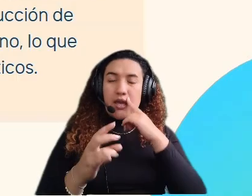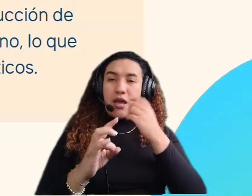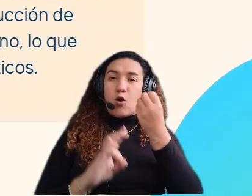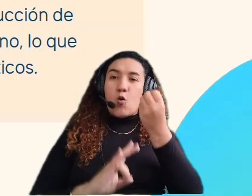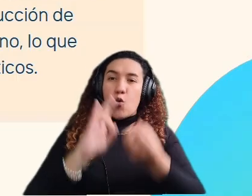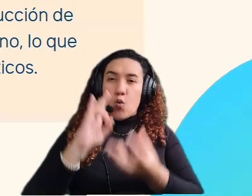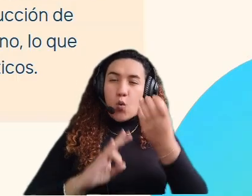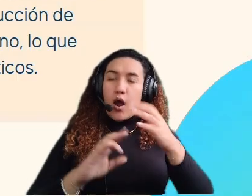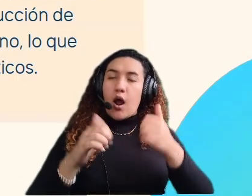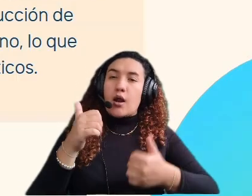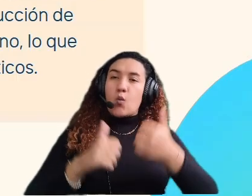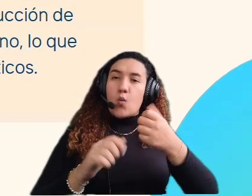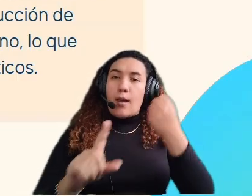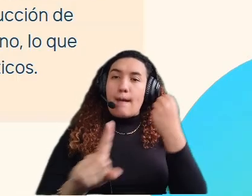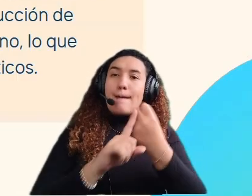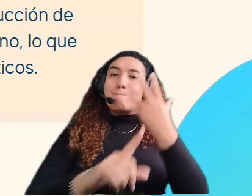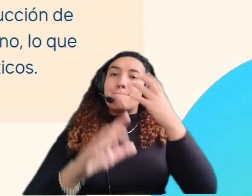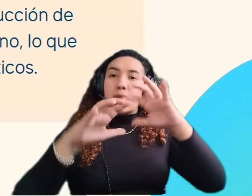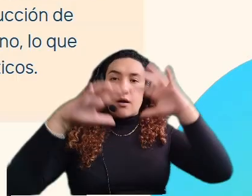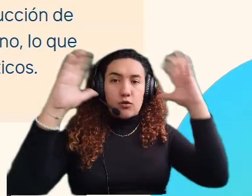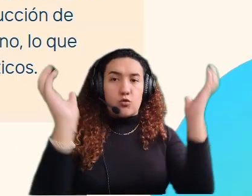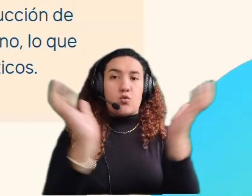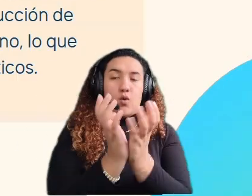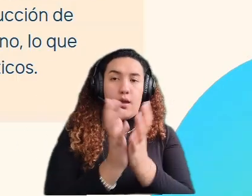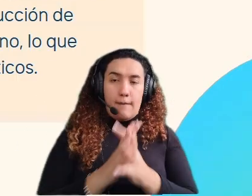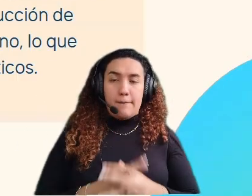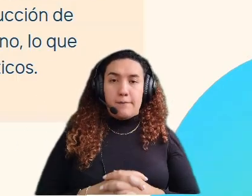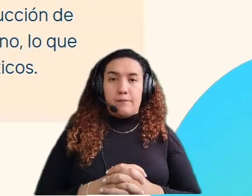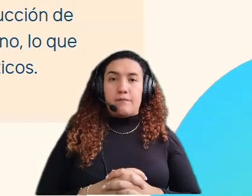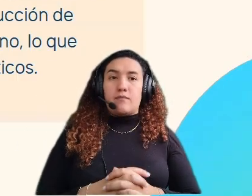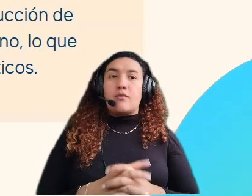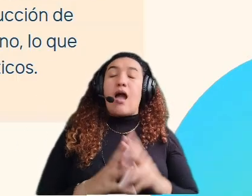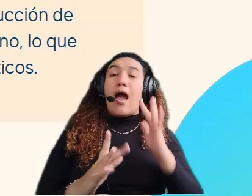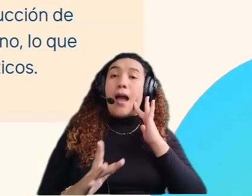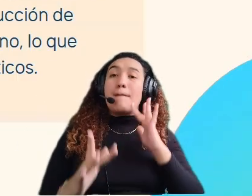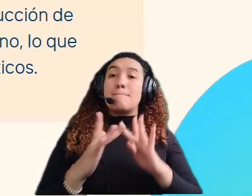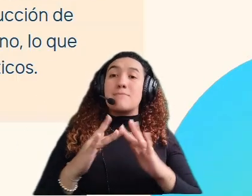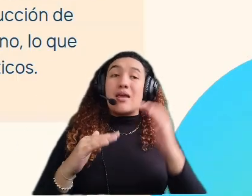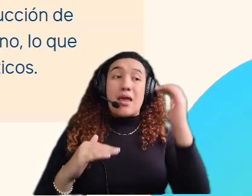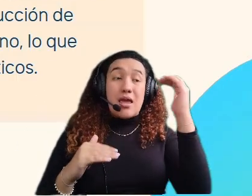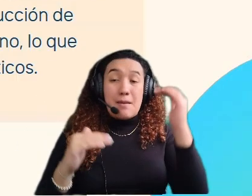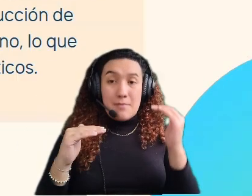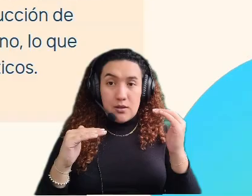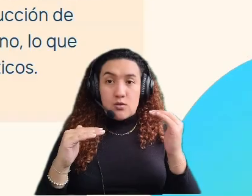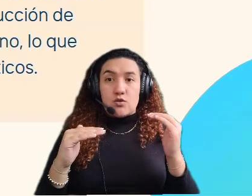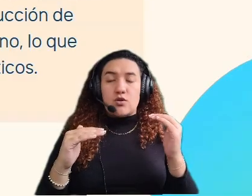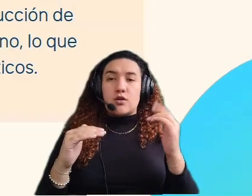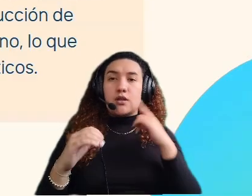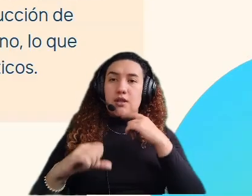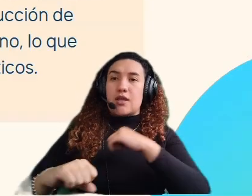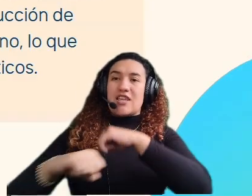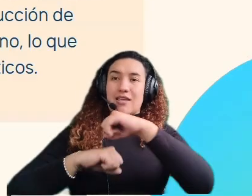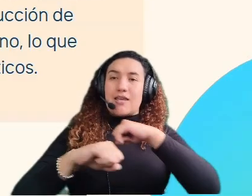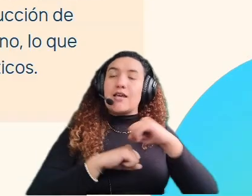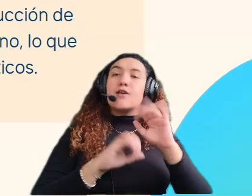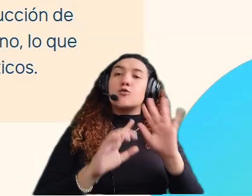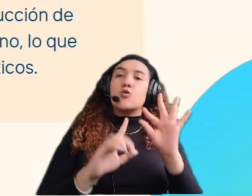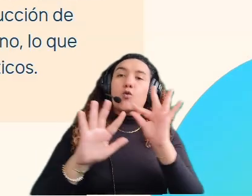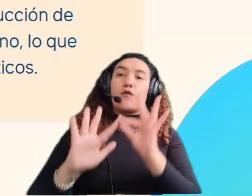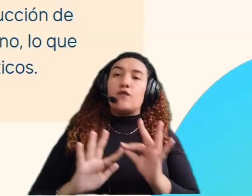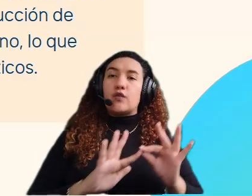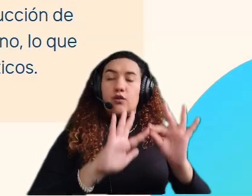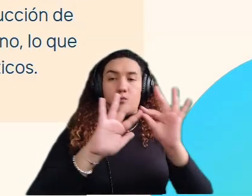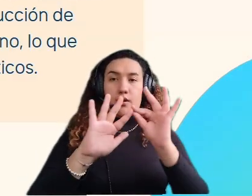que cuantifiquen con precisión el impacto global, eh, derivando en la disminución de la eficiencia celular de